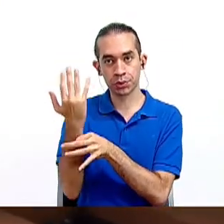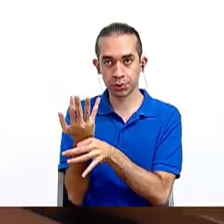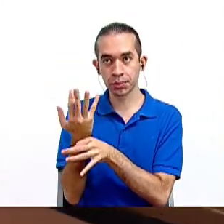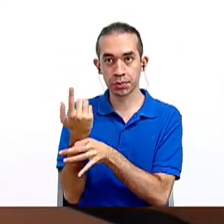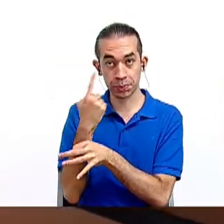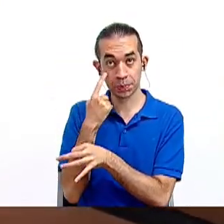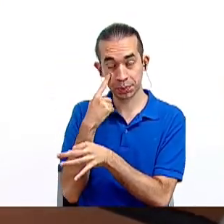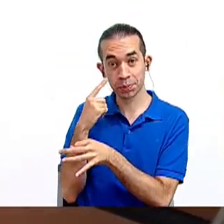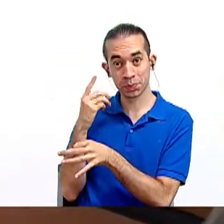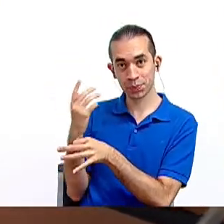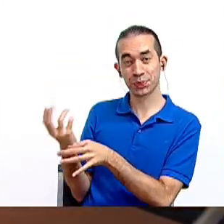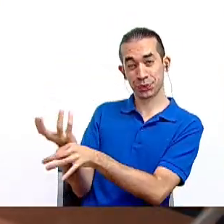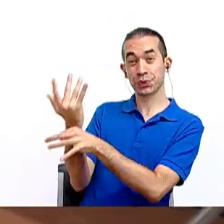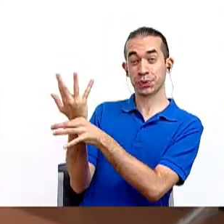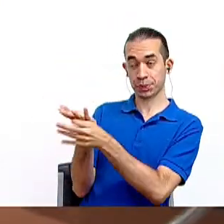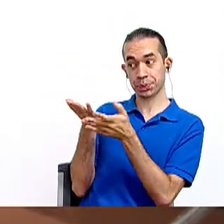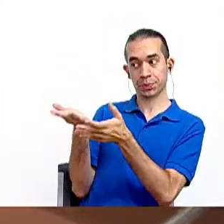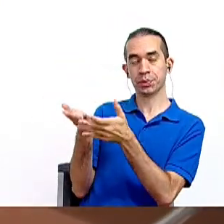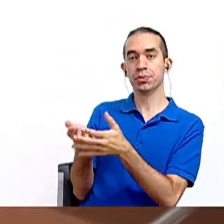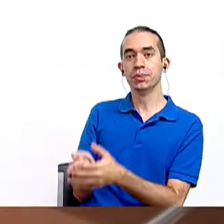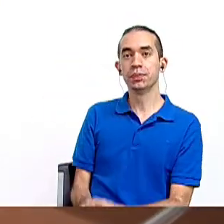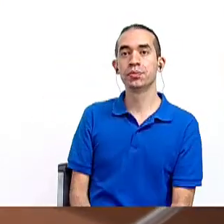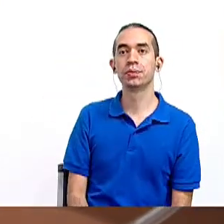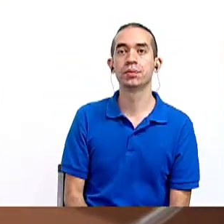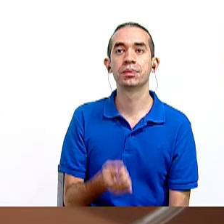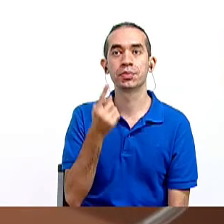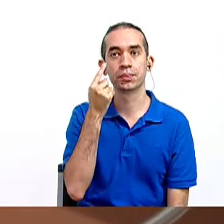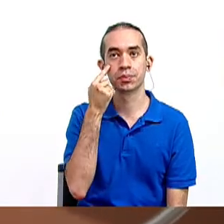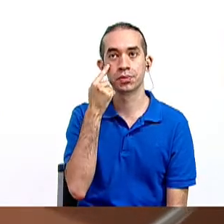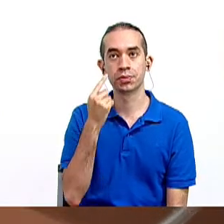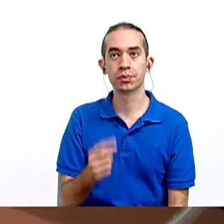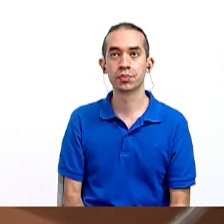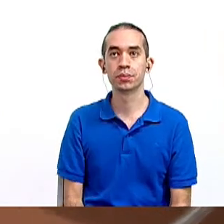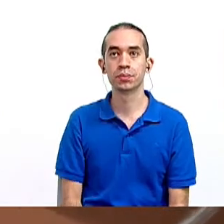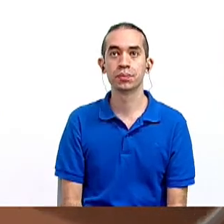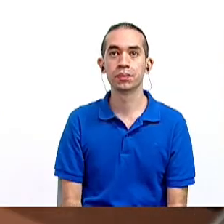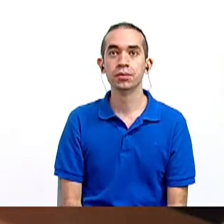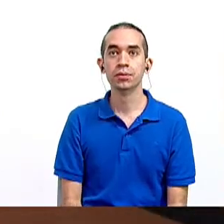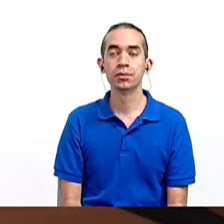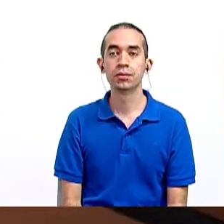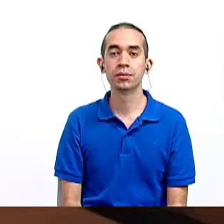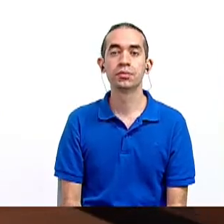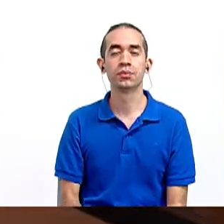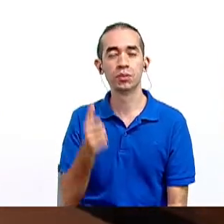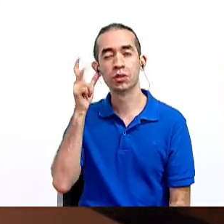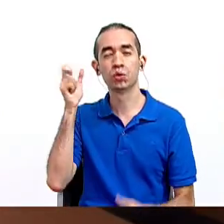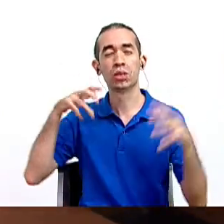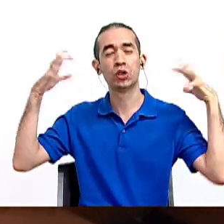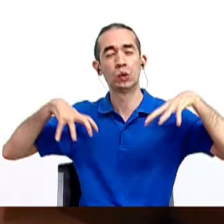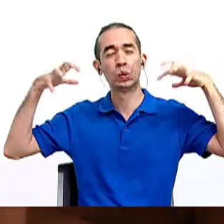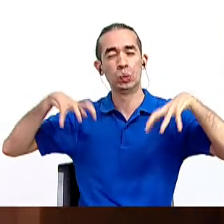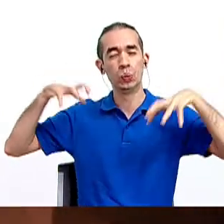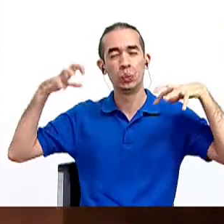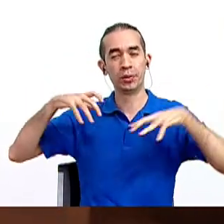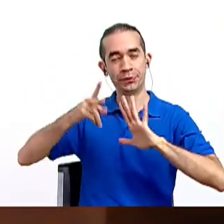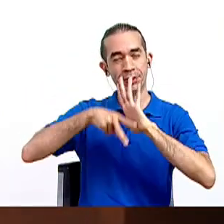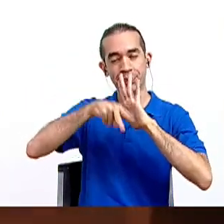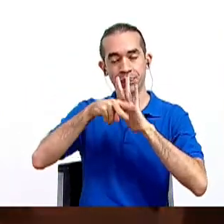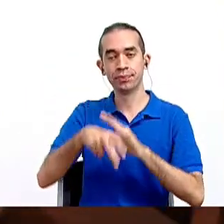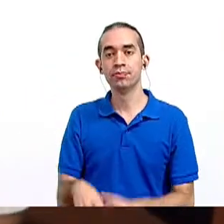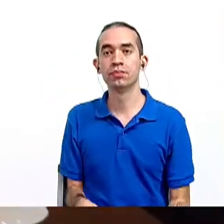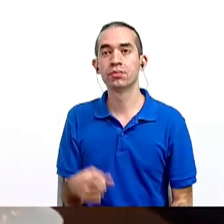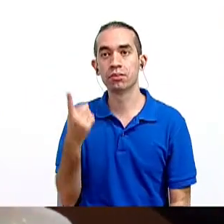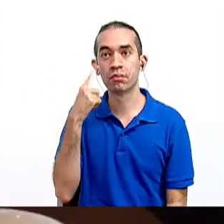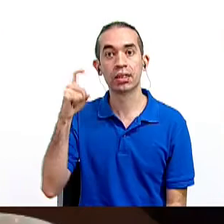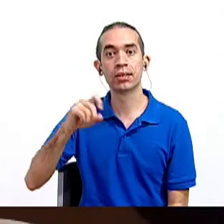Ok, quiero que vean algo. Ok, como es una reacción de combustión, yo necesito